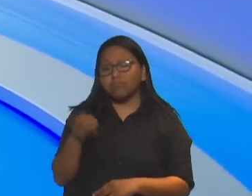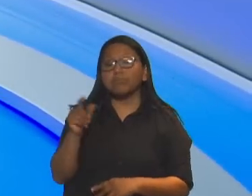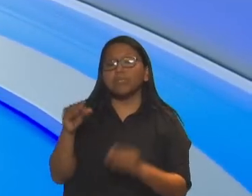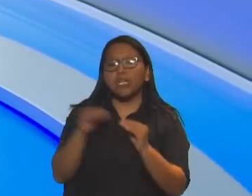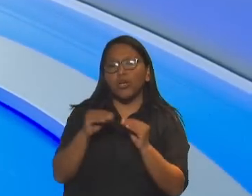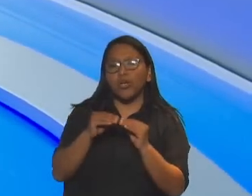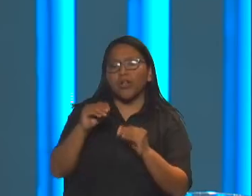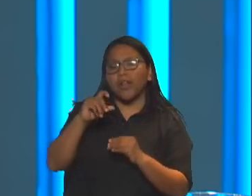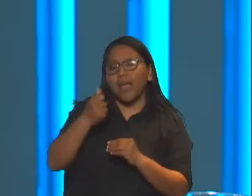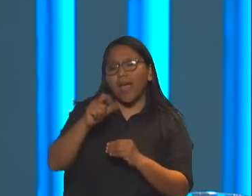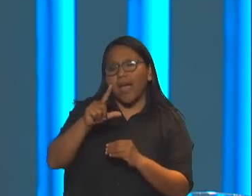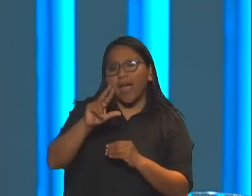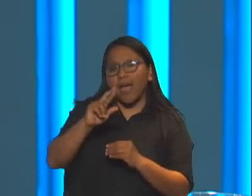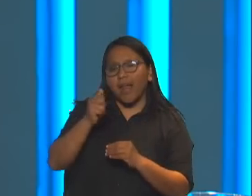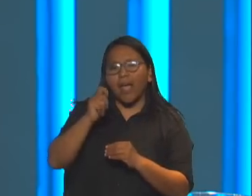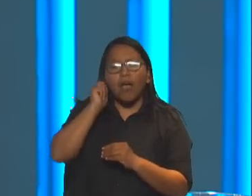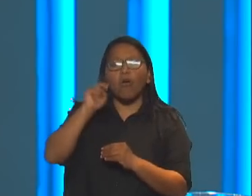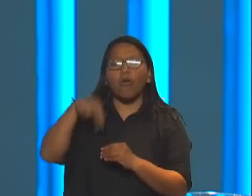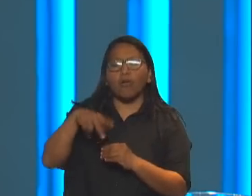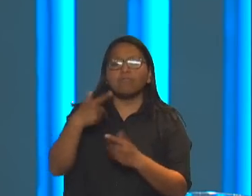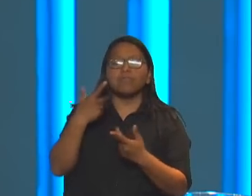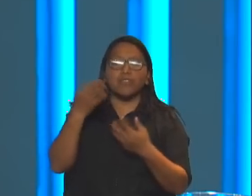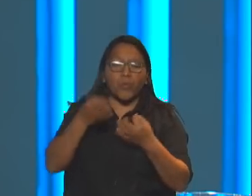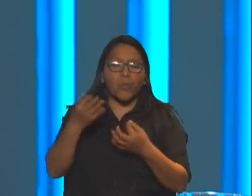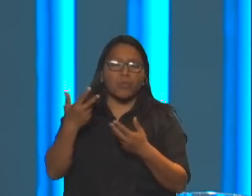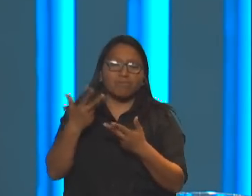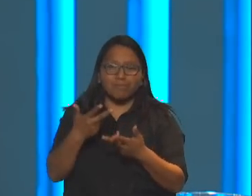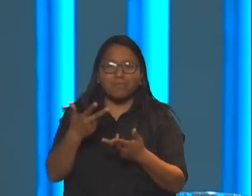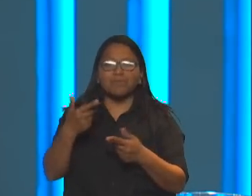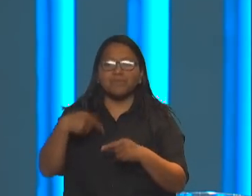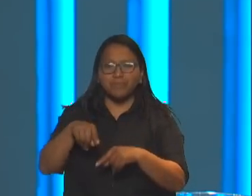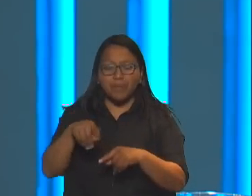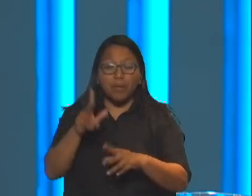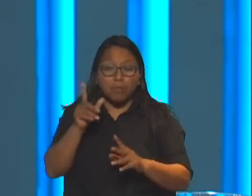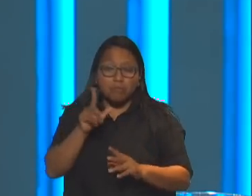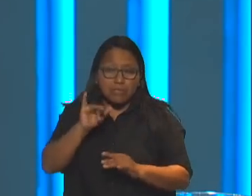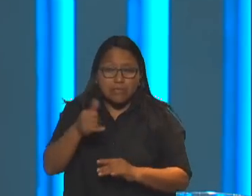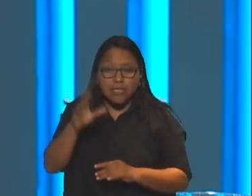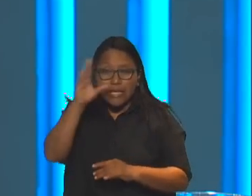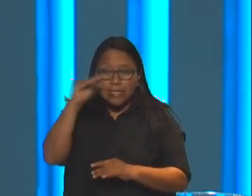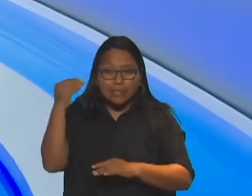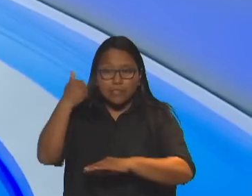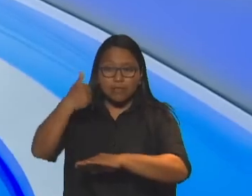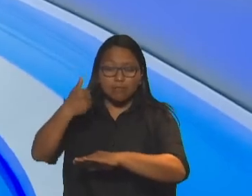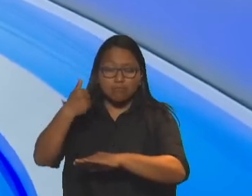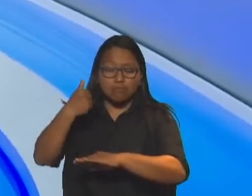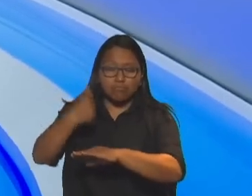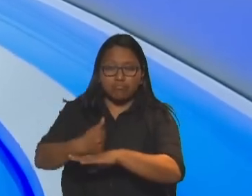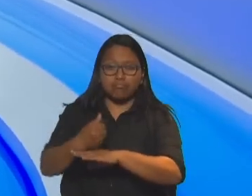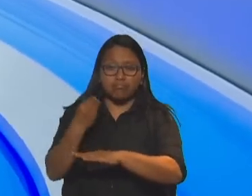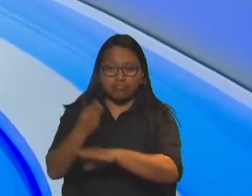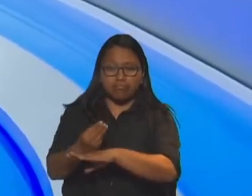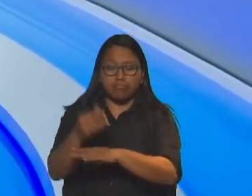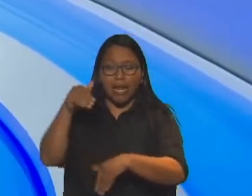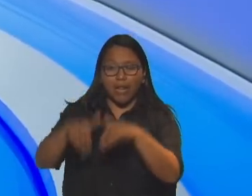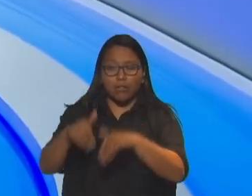qué seguramente refrendará o no pero creo que cristina es una de las alternativas electorales más